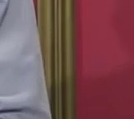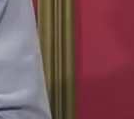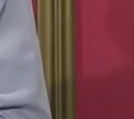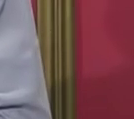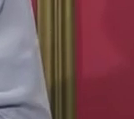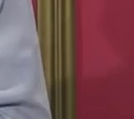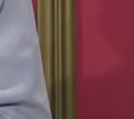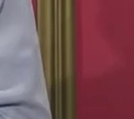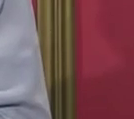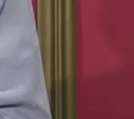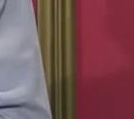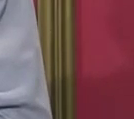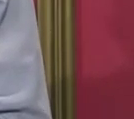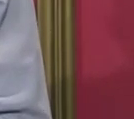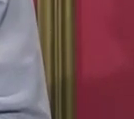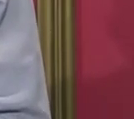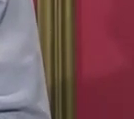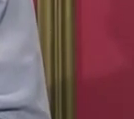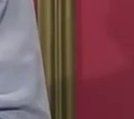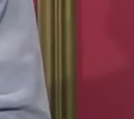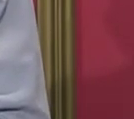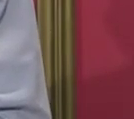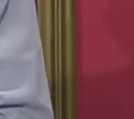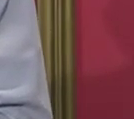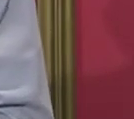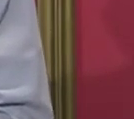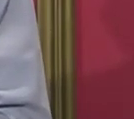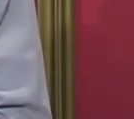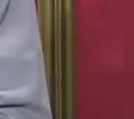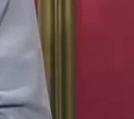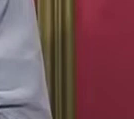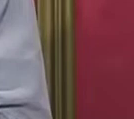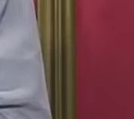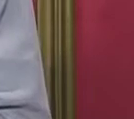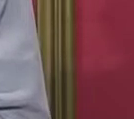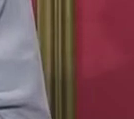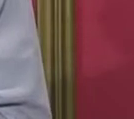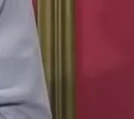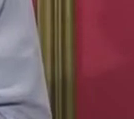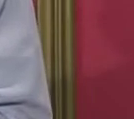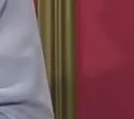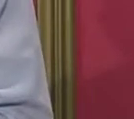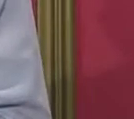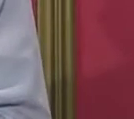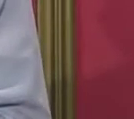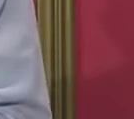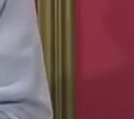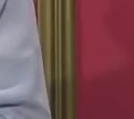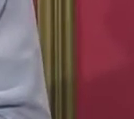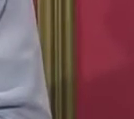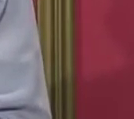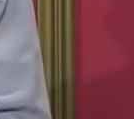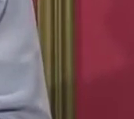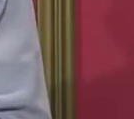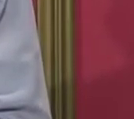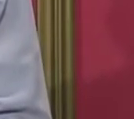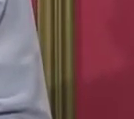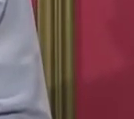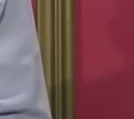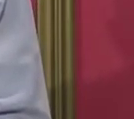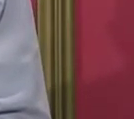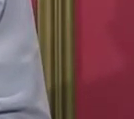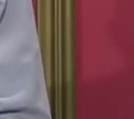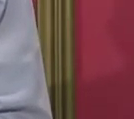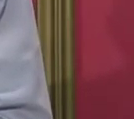turbada. Y cuando veo al niño estaba morado, no, no, los ojos se estaban volteando. Y eso me impactó.